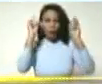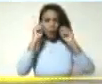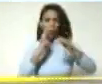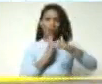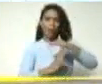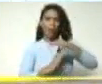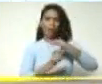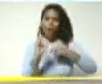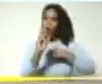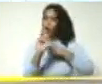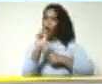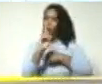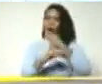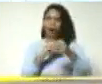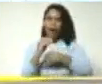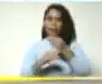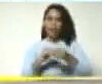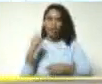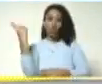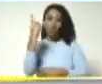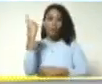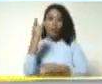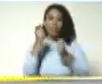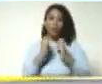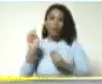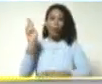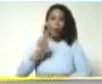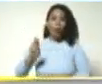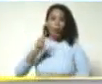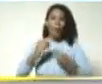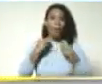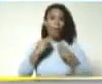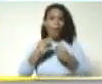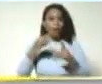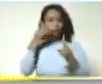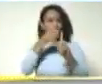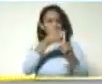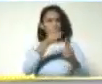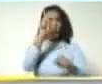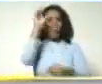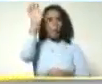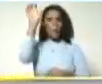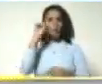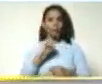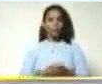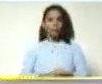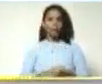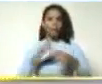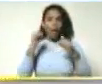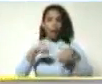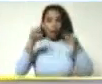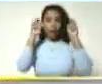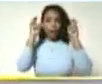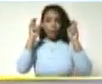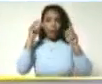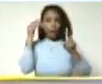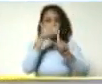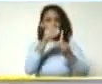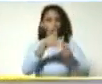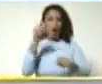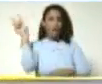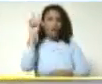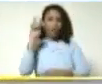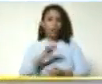migrantes no lo dan solamente Lo tratan de utilizar para atacar a un país en este caso atacar a